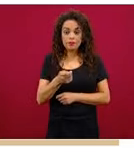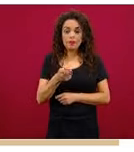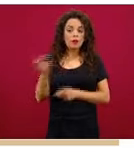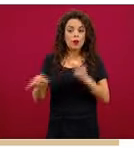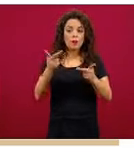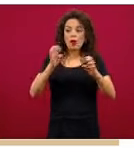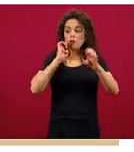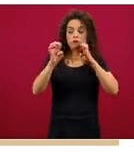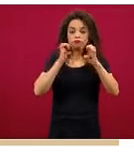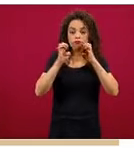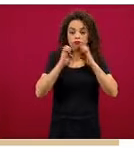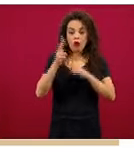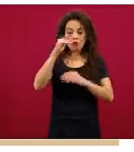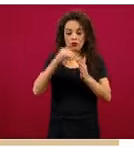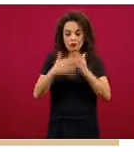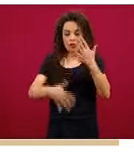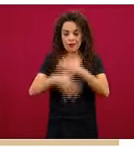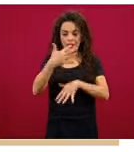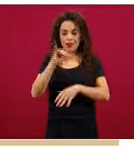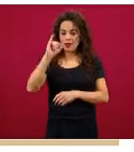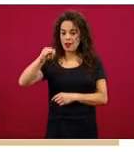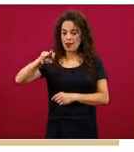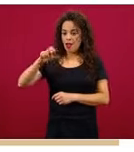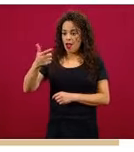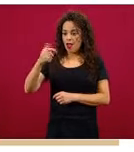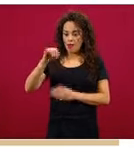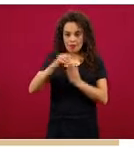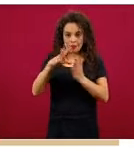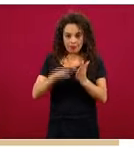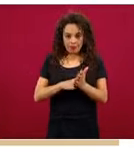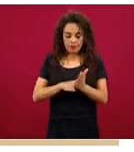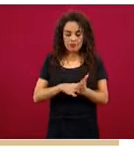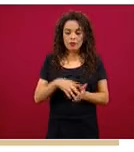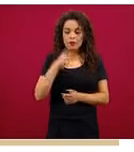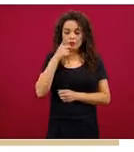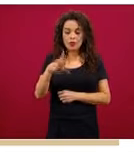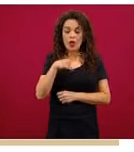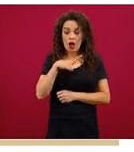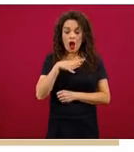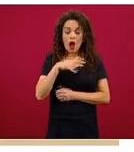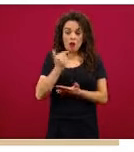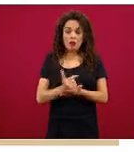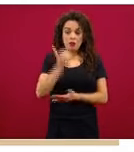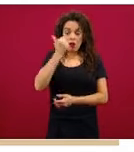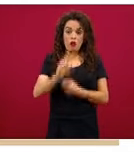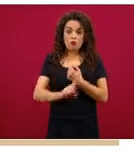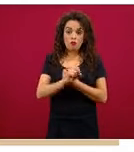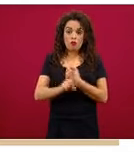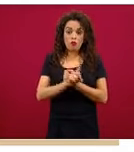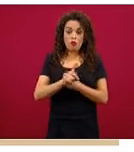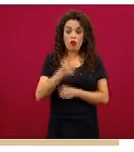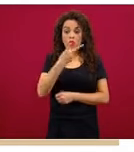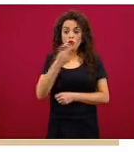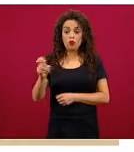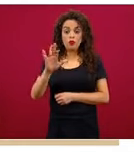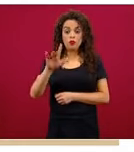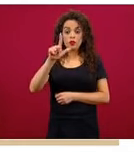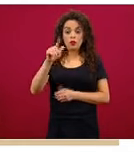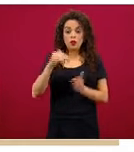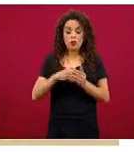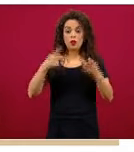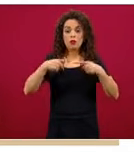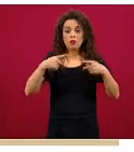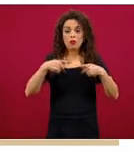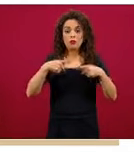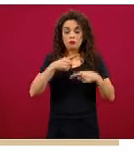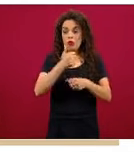intercensal 2015 de INEGI, que tuvieron una damnificación muy grave con 257,000 personas afectadas.